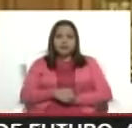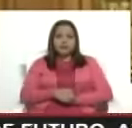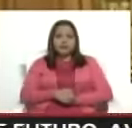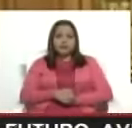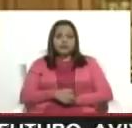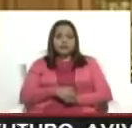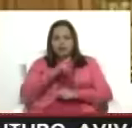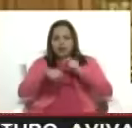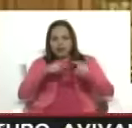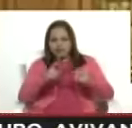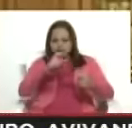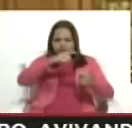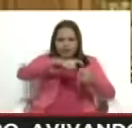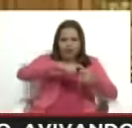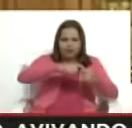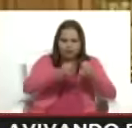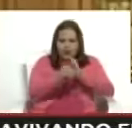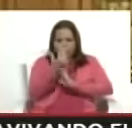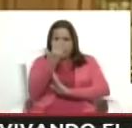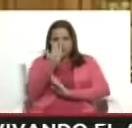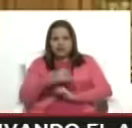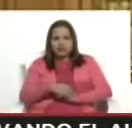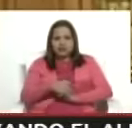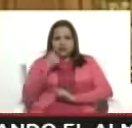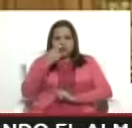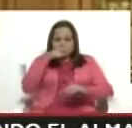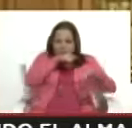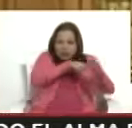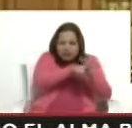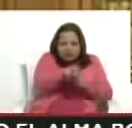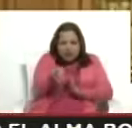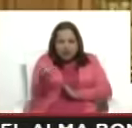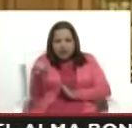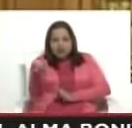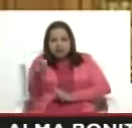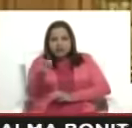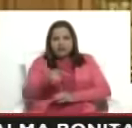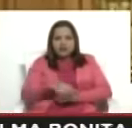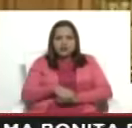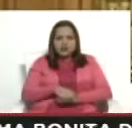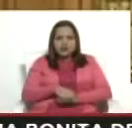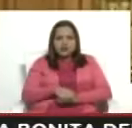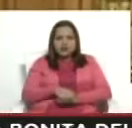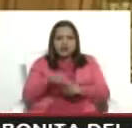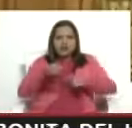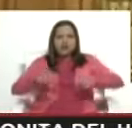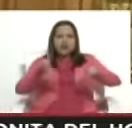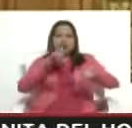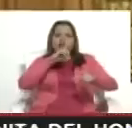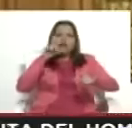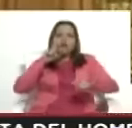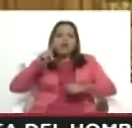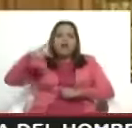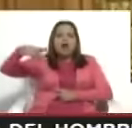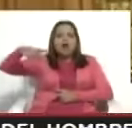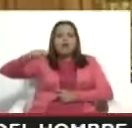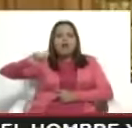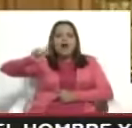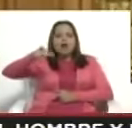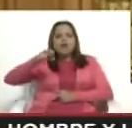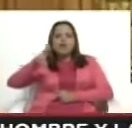Llegamos al palacio, entonces, en el dice, vamos a entrar por Pagüita. Ajá,